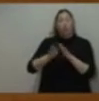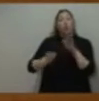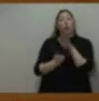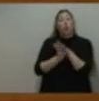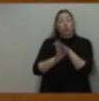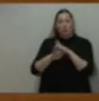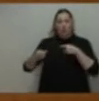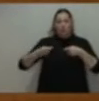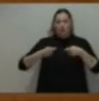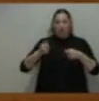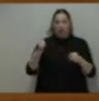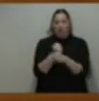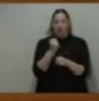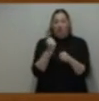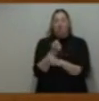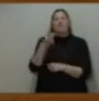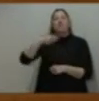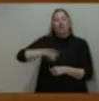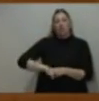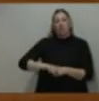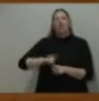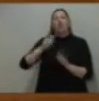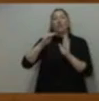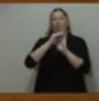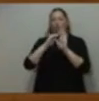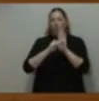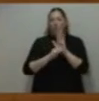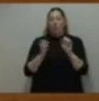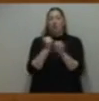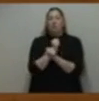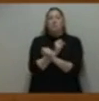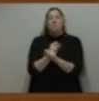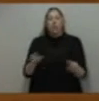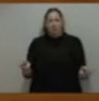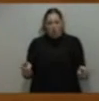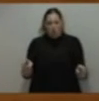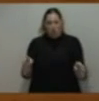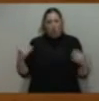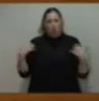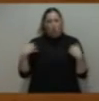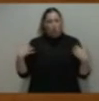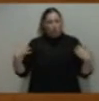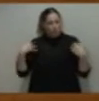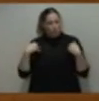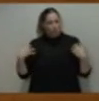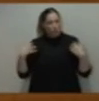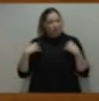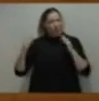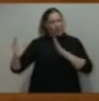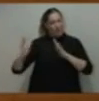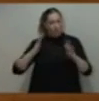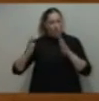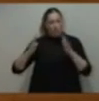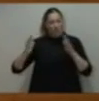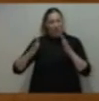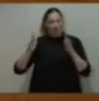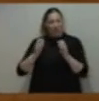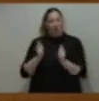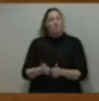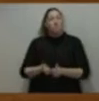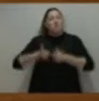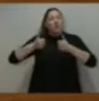sino también por peores condiciones de empleo, sufriendo mayores tasas de temporalidad y siendo las